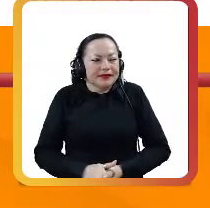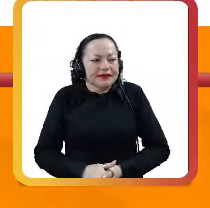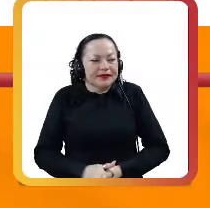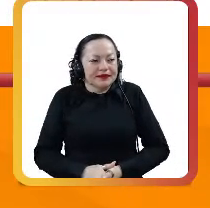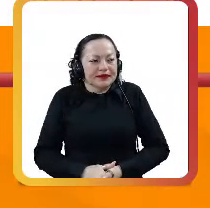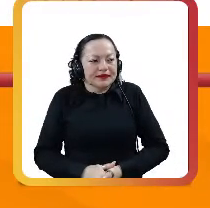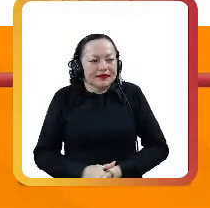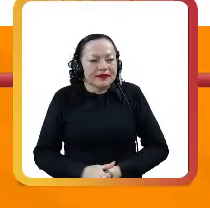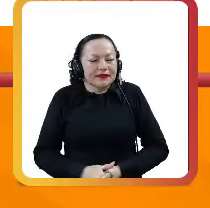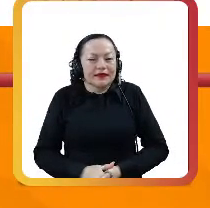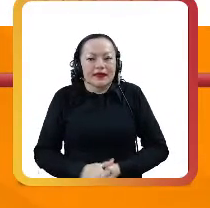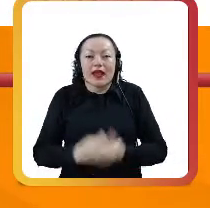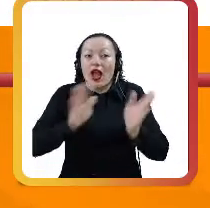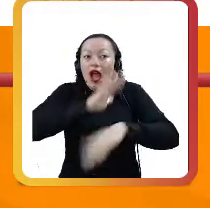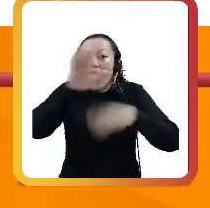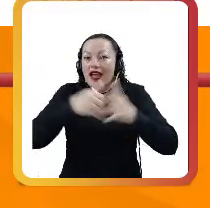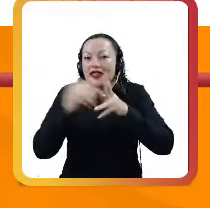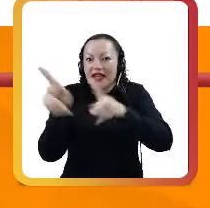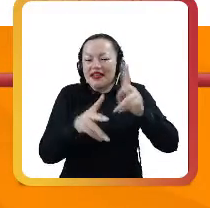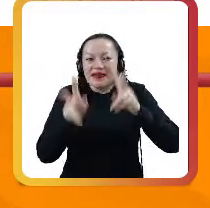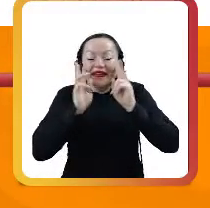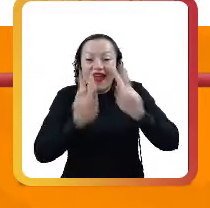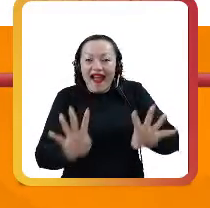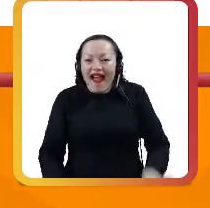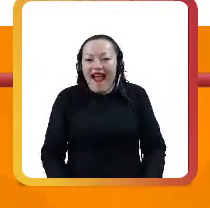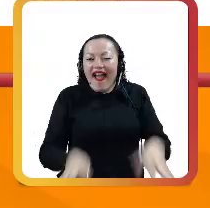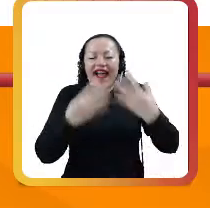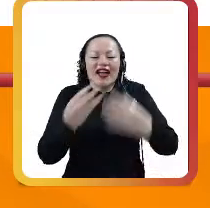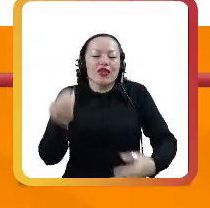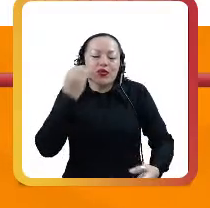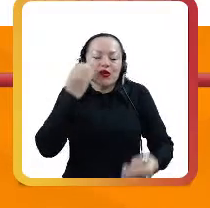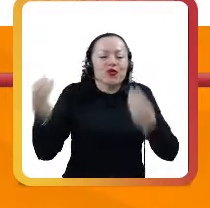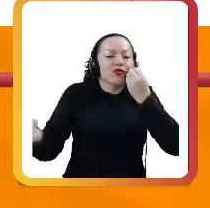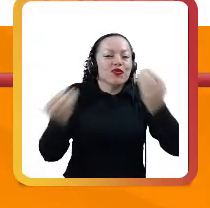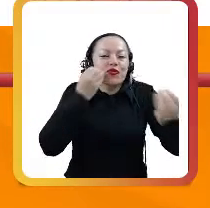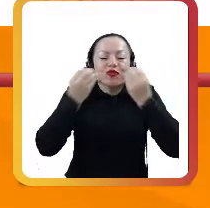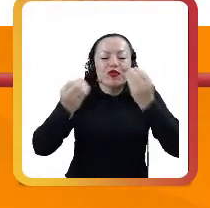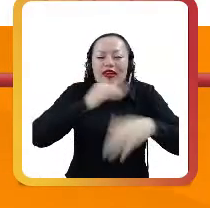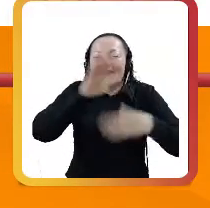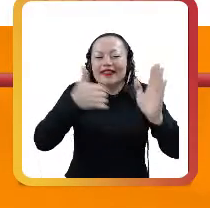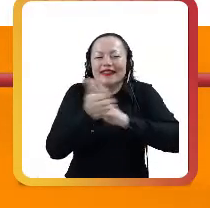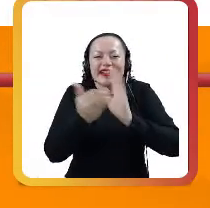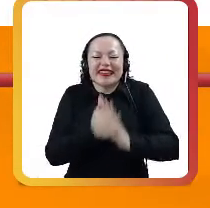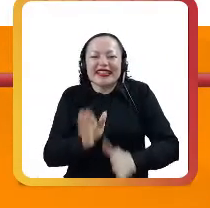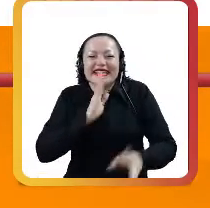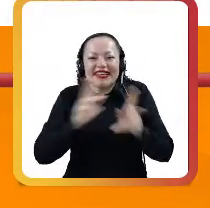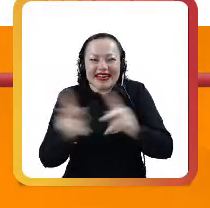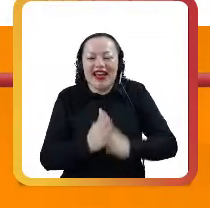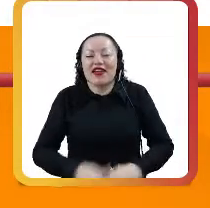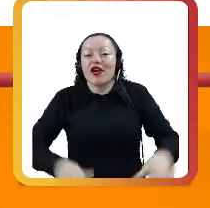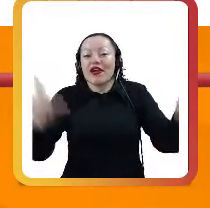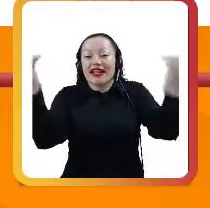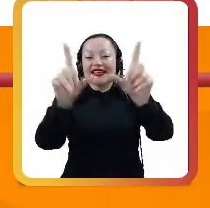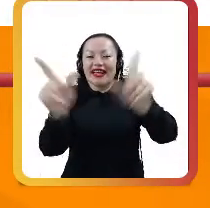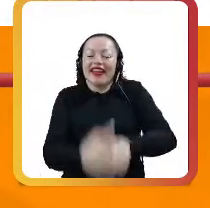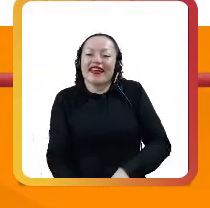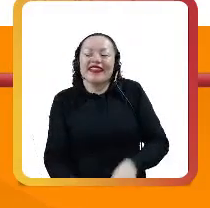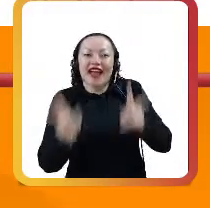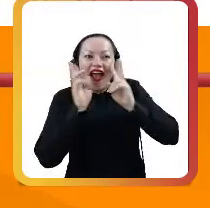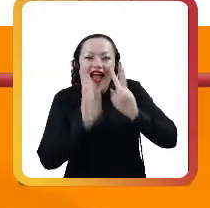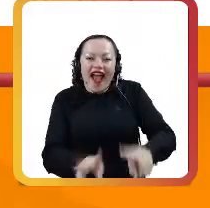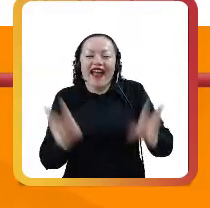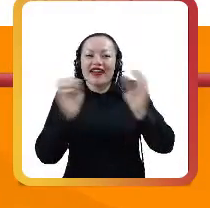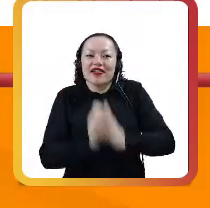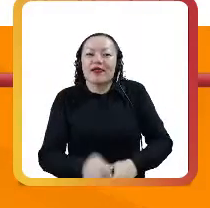Y un saludito para todos nuestros televidentes. Un beso grande para todos los que están allá detrás del televisor. Recuerden que este es